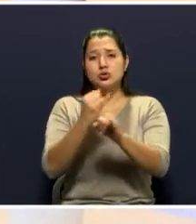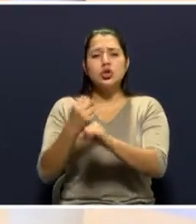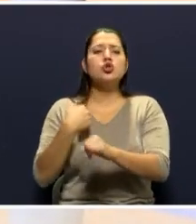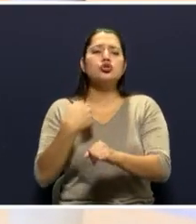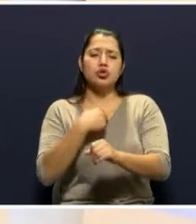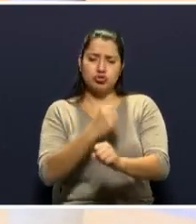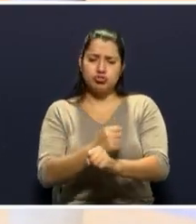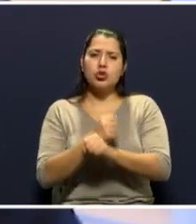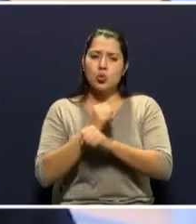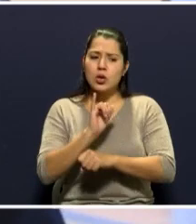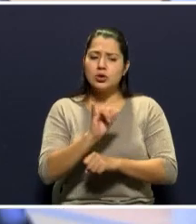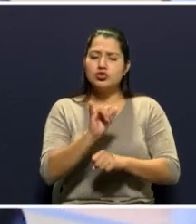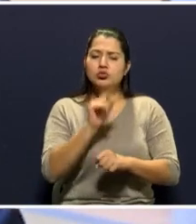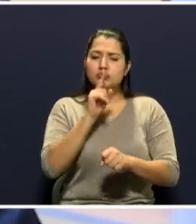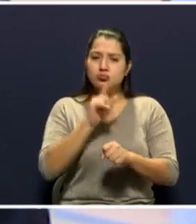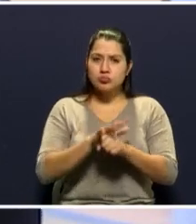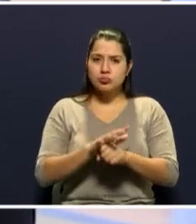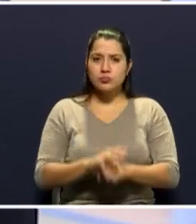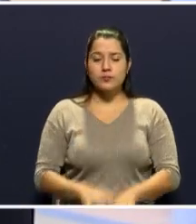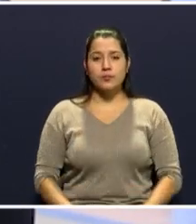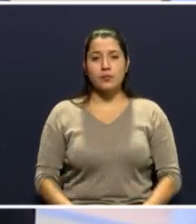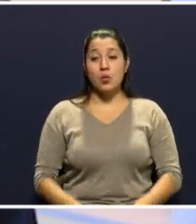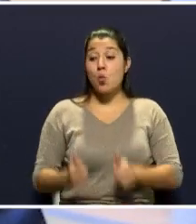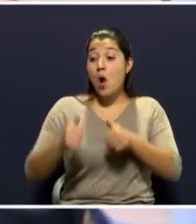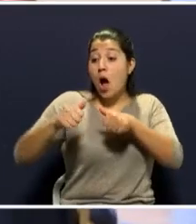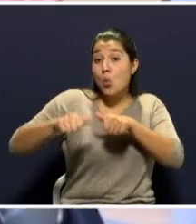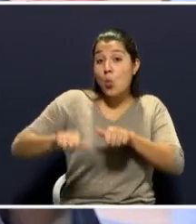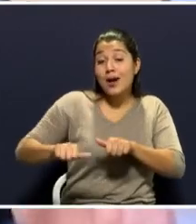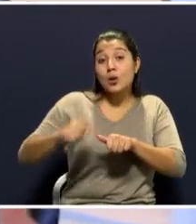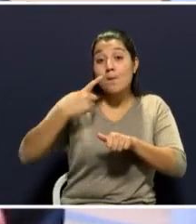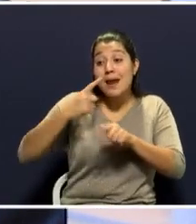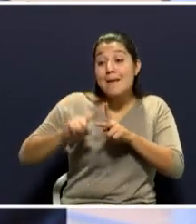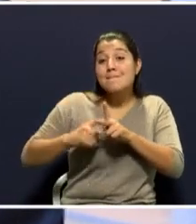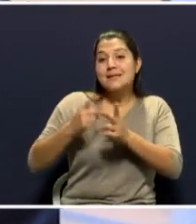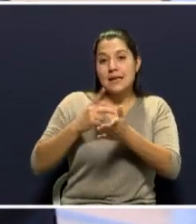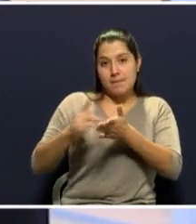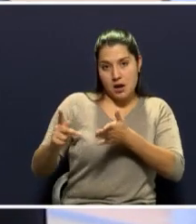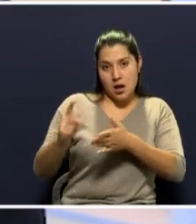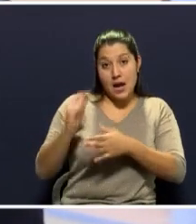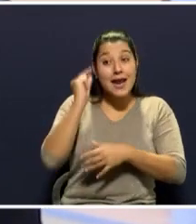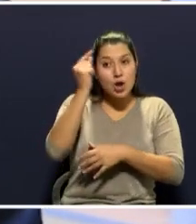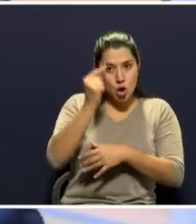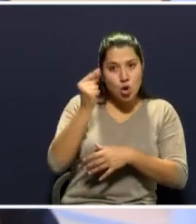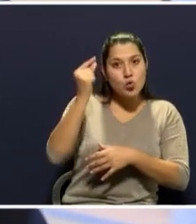en los próximos presupuestos. Un arreglo de pago del gobierno con la Caja,